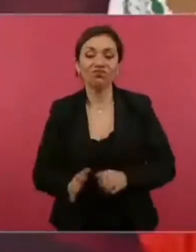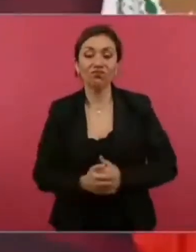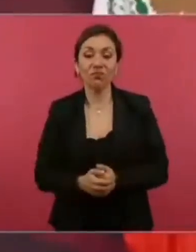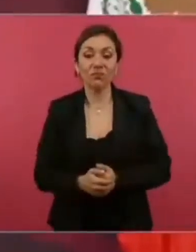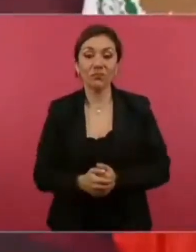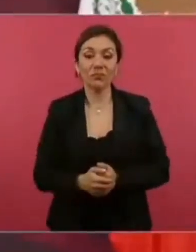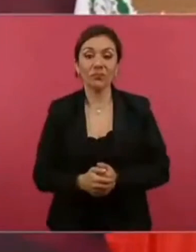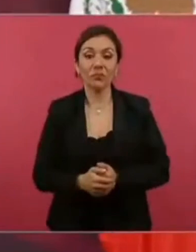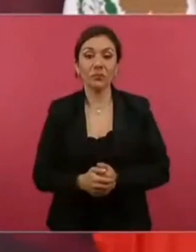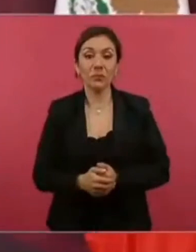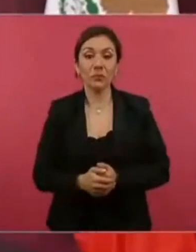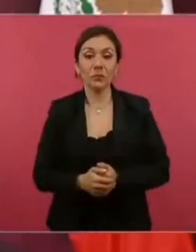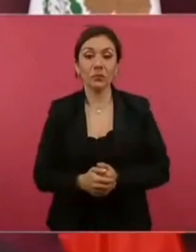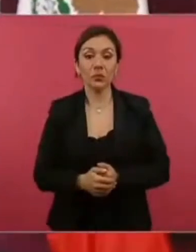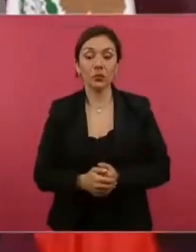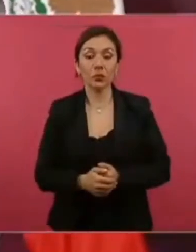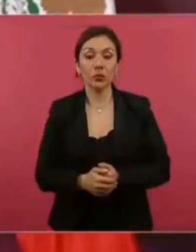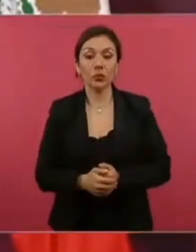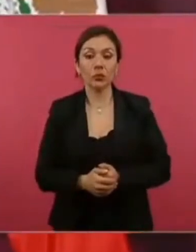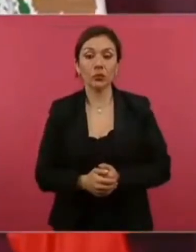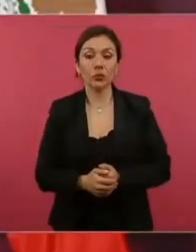con